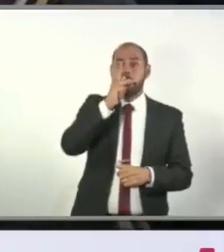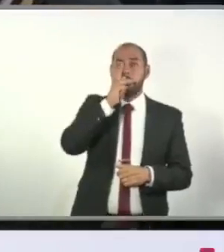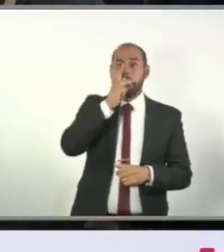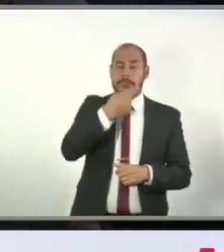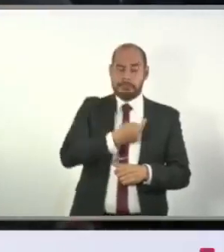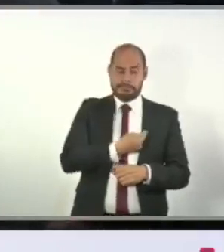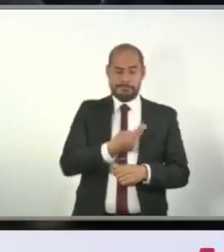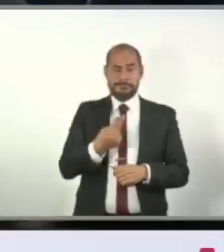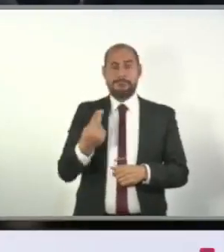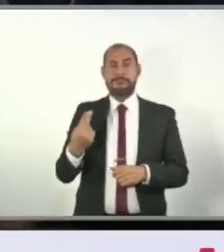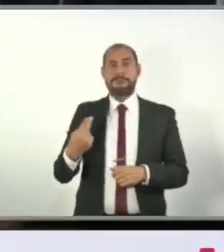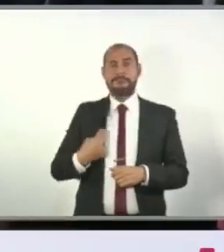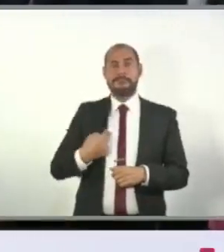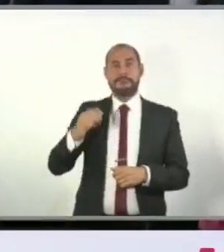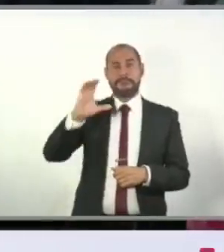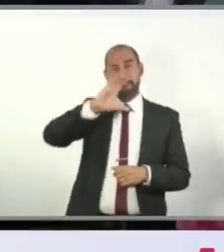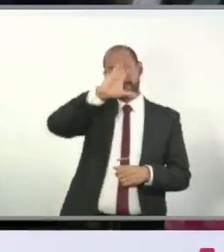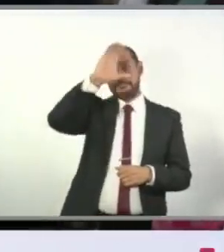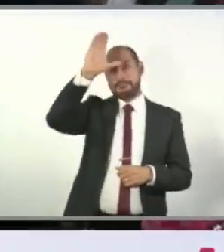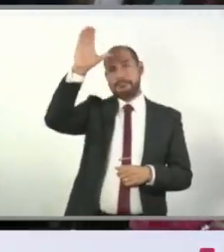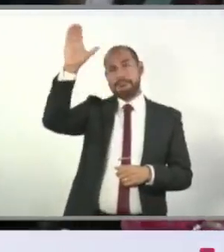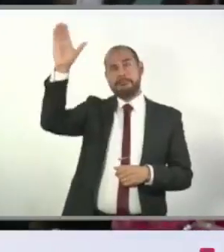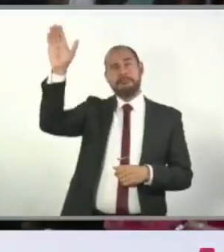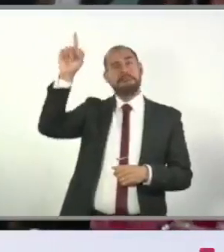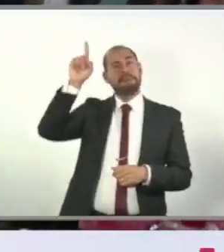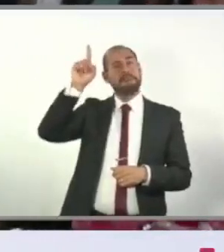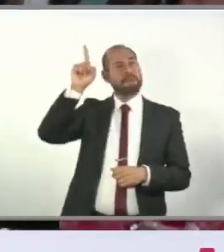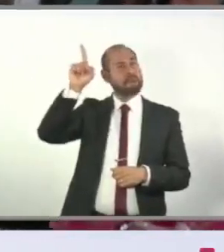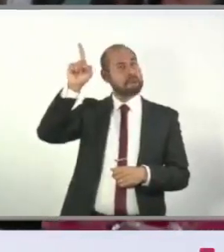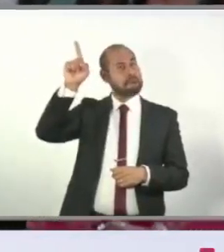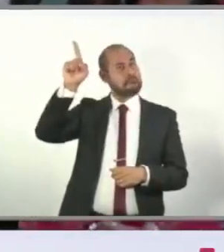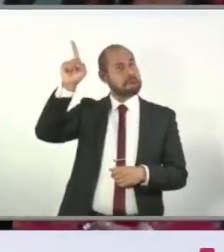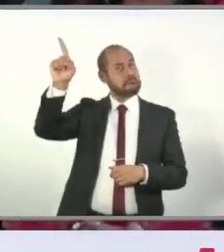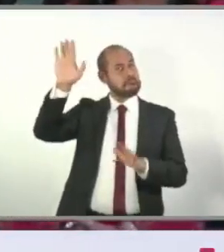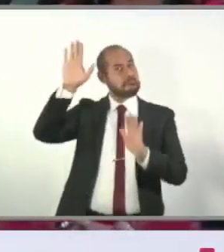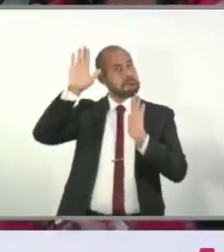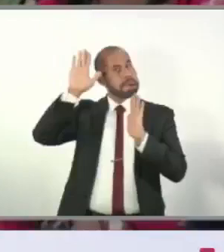que estás en el cielo,